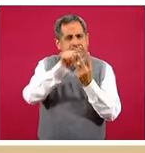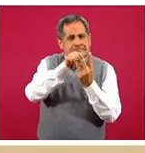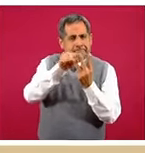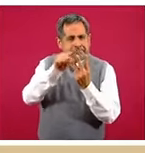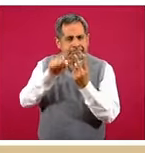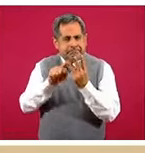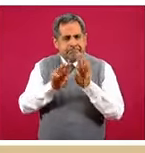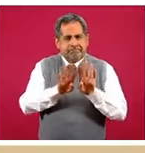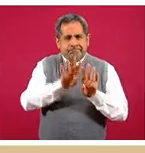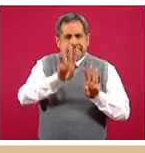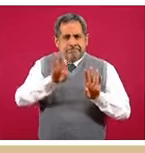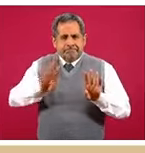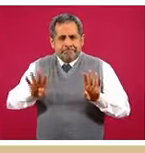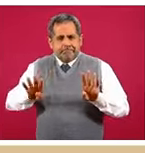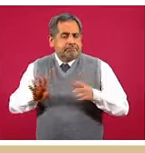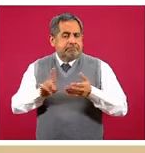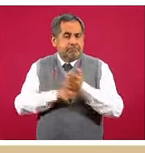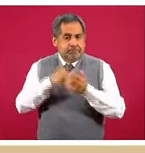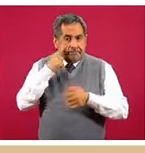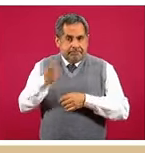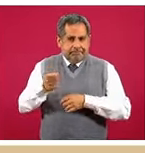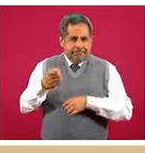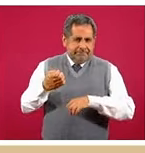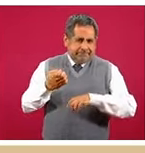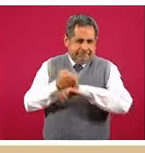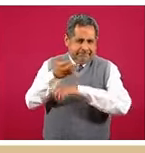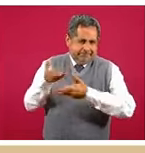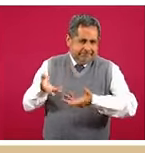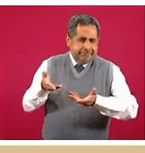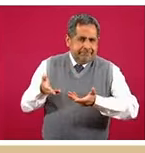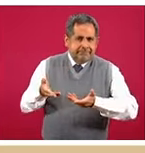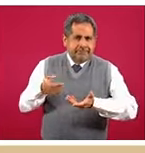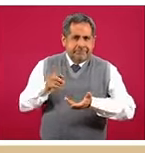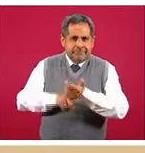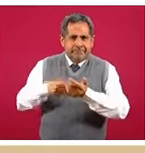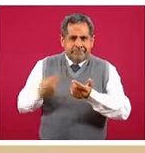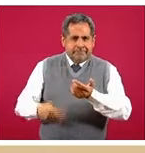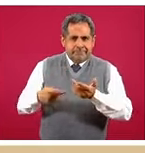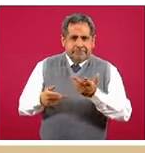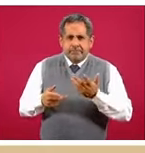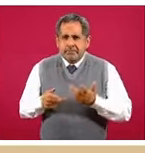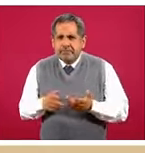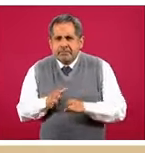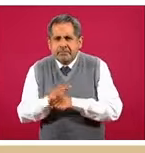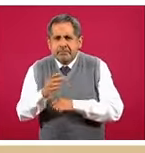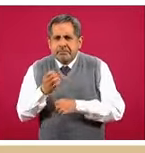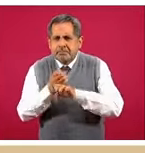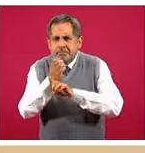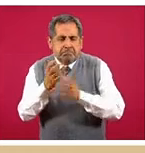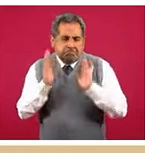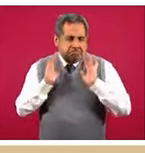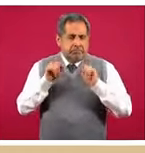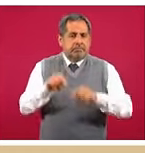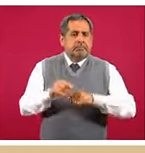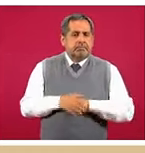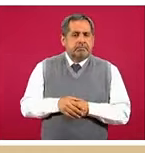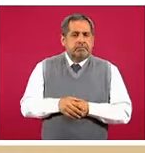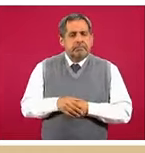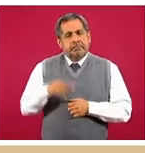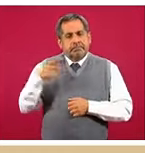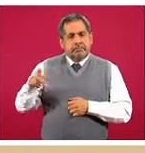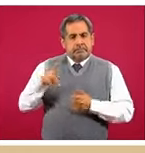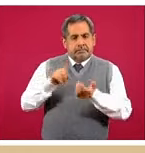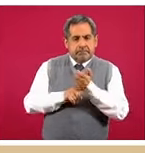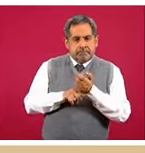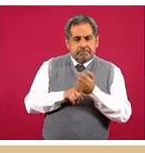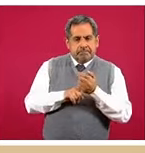aquí vemos de este estado, de esta entidad federativa, que no sabemos cuál es